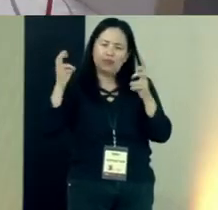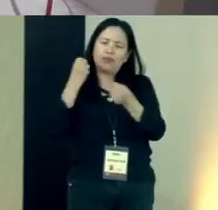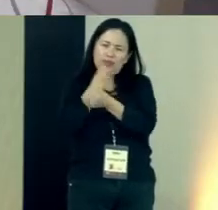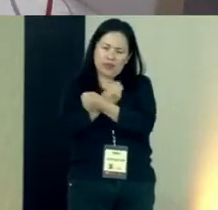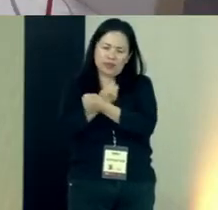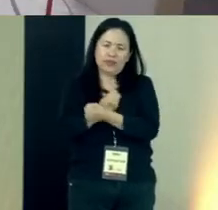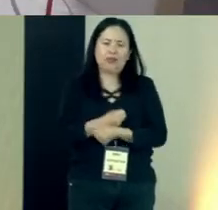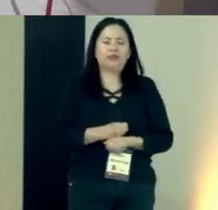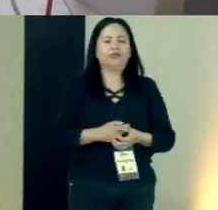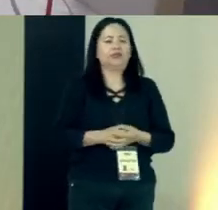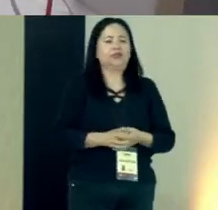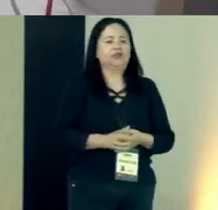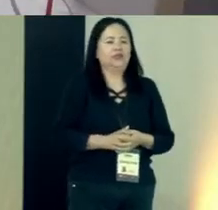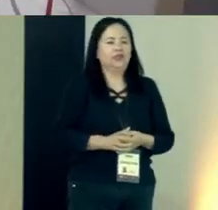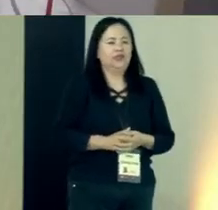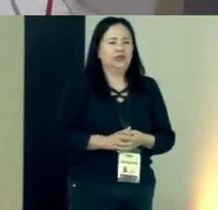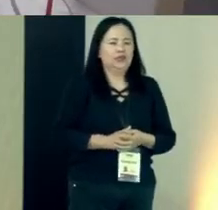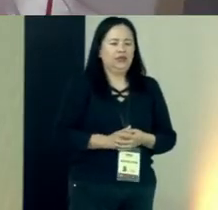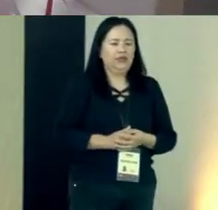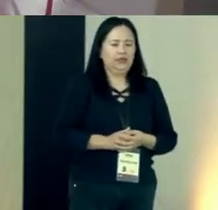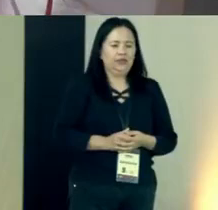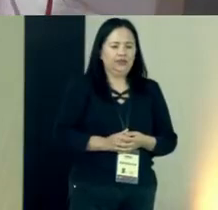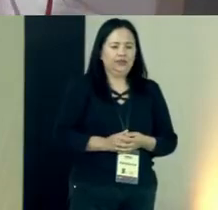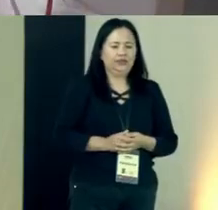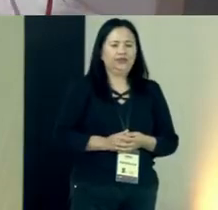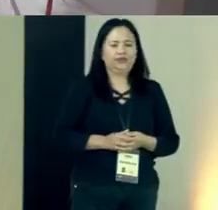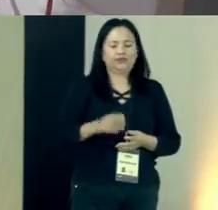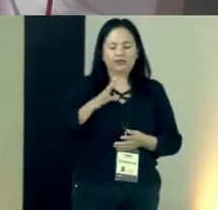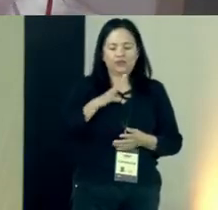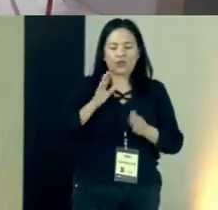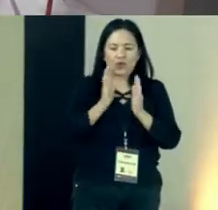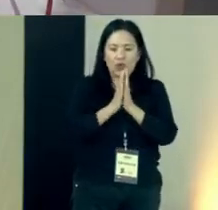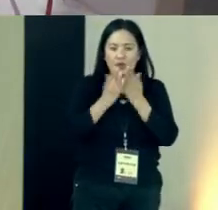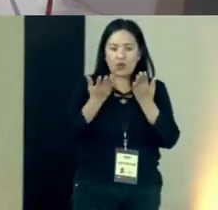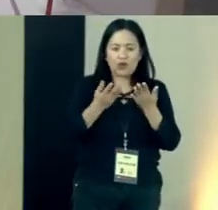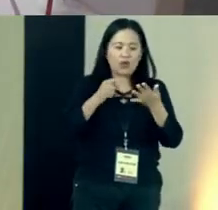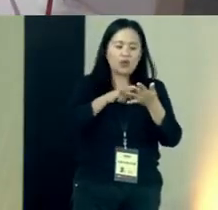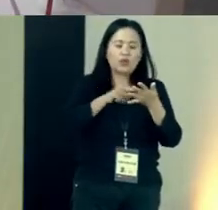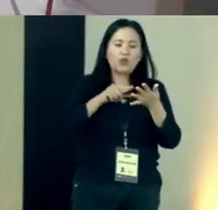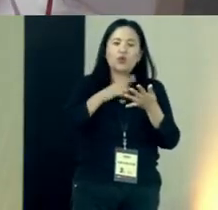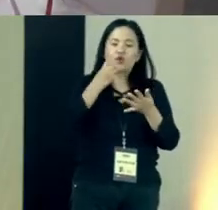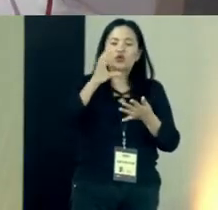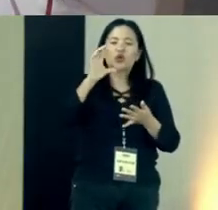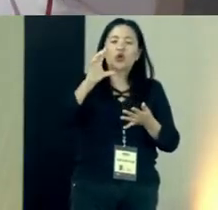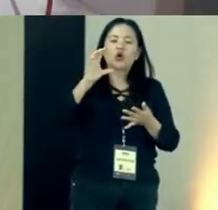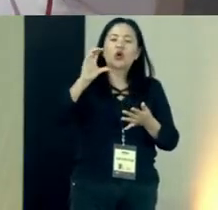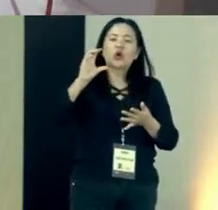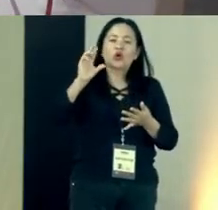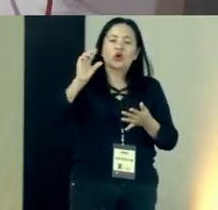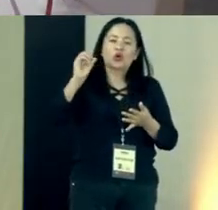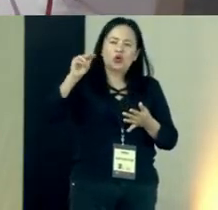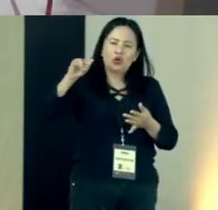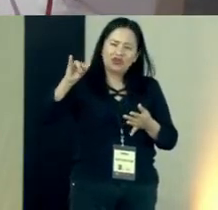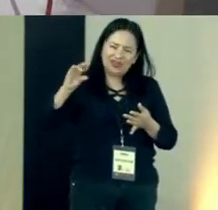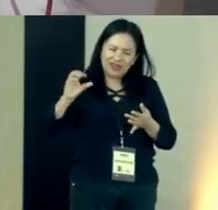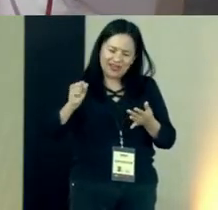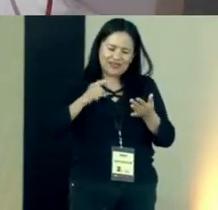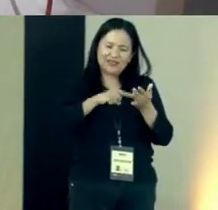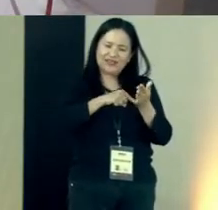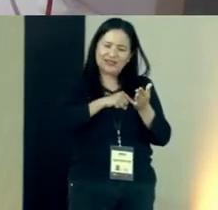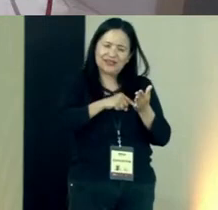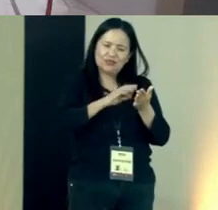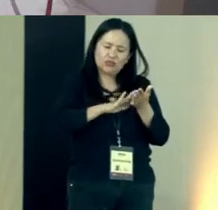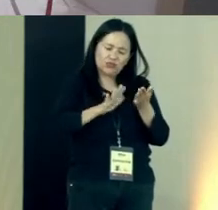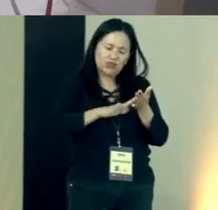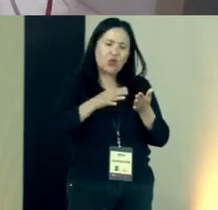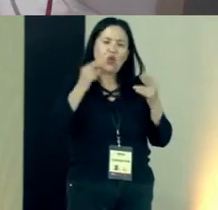y ni se diga en sus crónicas, ¿no? Aquí también no me pude resistir, incluimos dos pequeñas crónicas, dos muy pequeñas de una serie que se llamaba